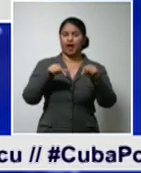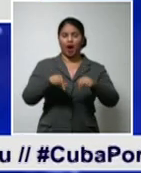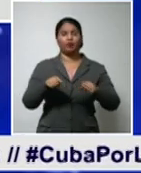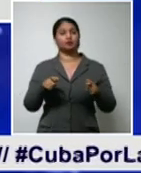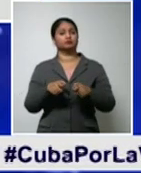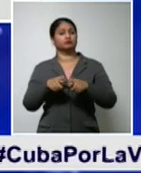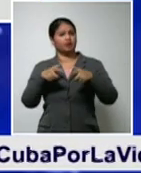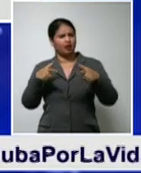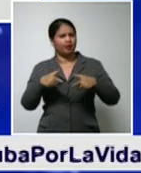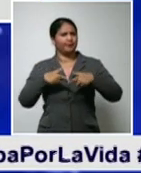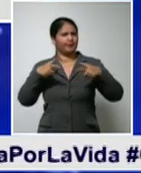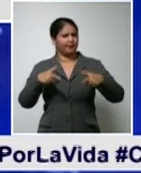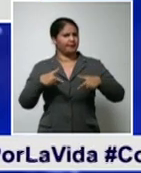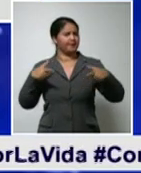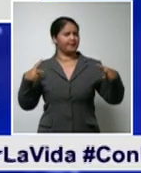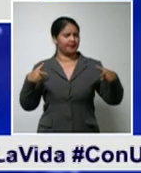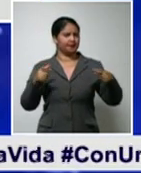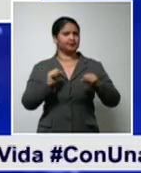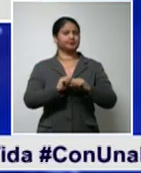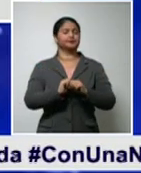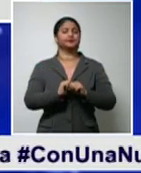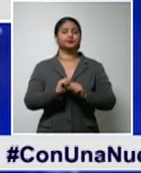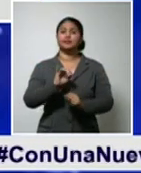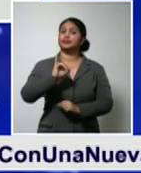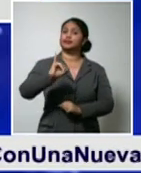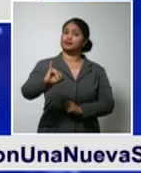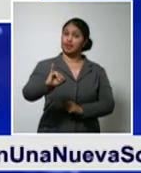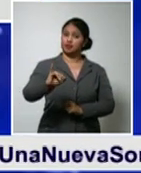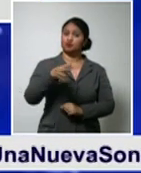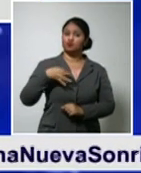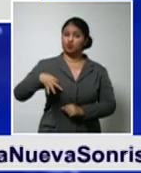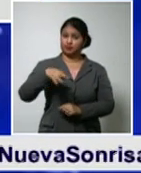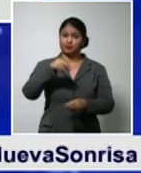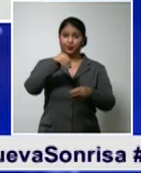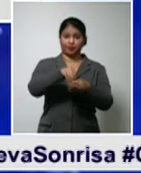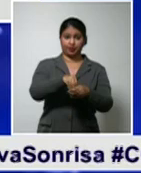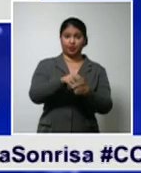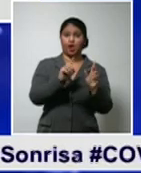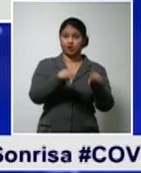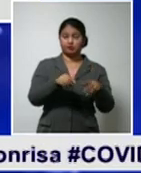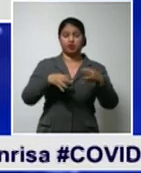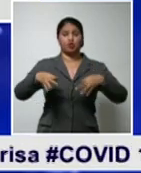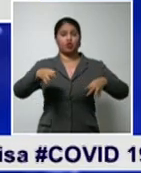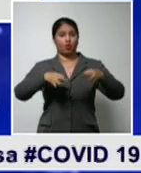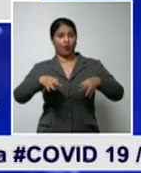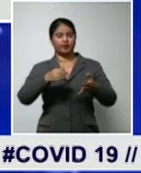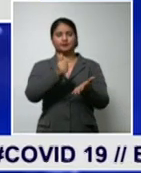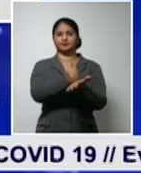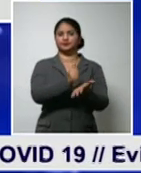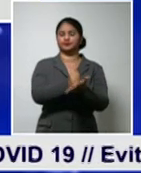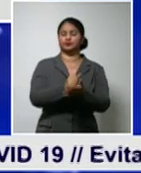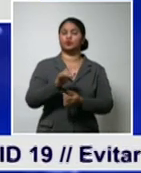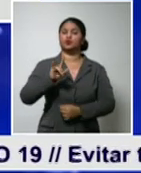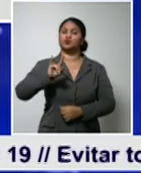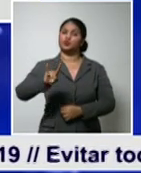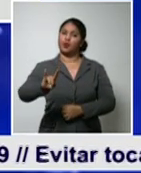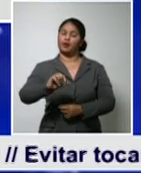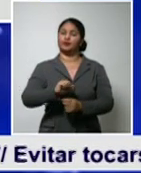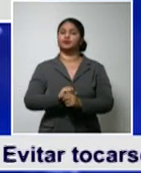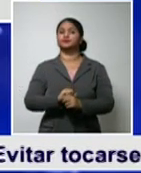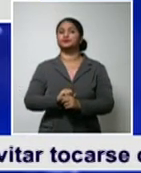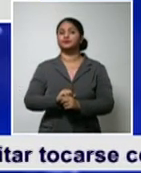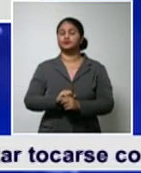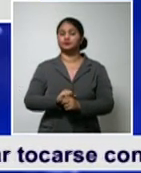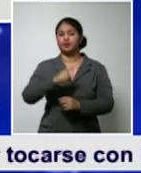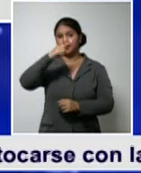número elevado. En 6 de sus municipios, Pinar del Río Cabecera con 9, San Juan y